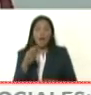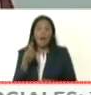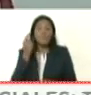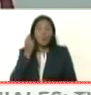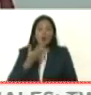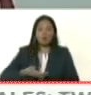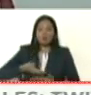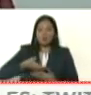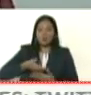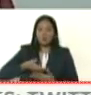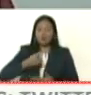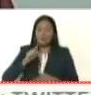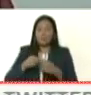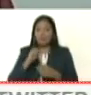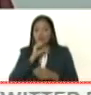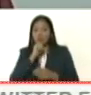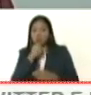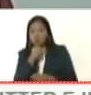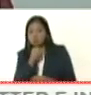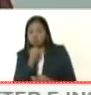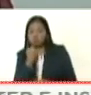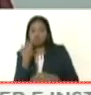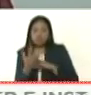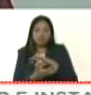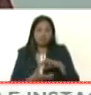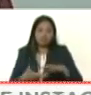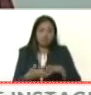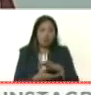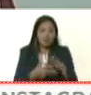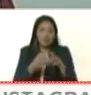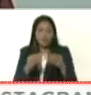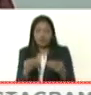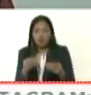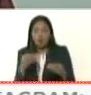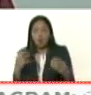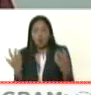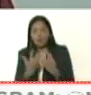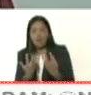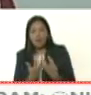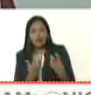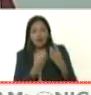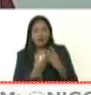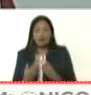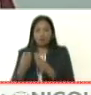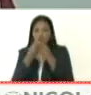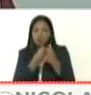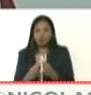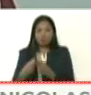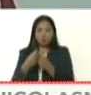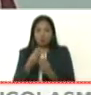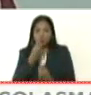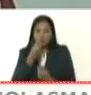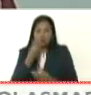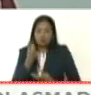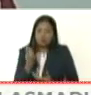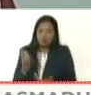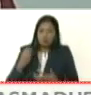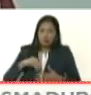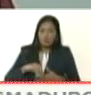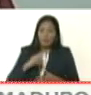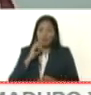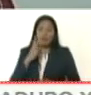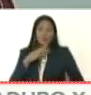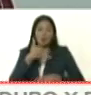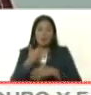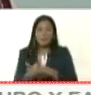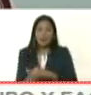adultas mayores que puedan tener algún tipo de efecto de la guerra económica en su estado nutricional. Es atendido no solo por este plan,